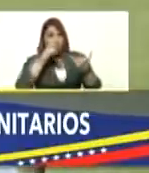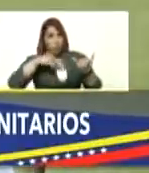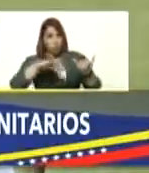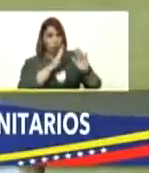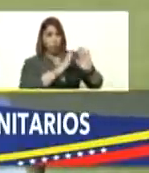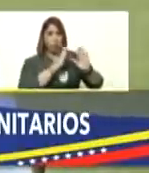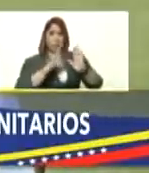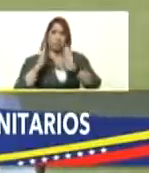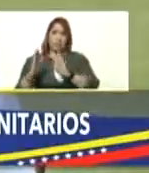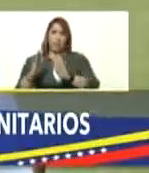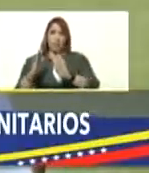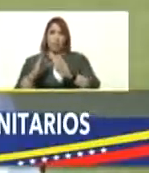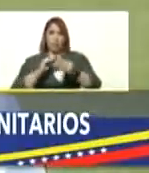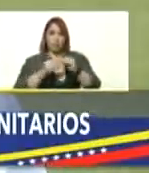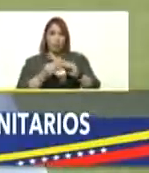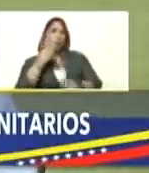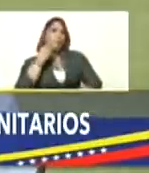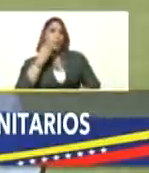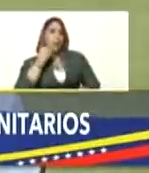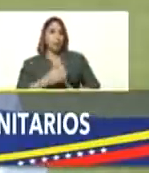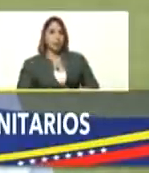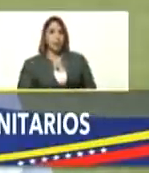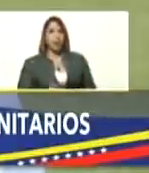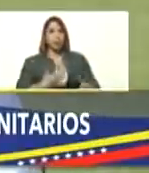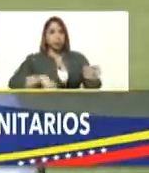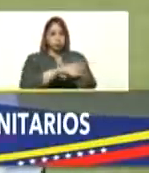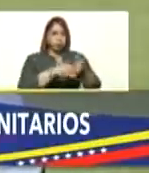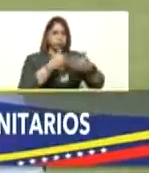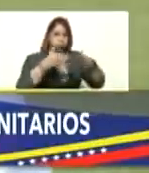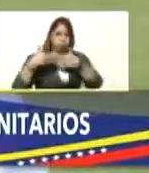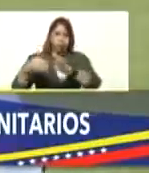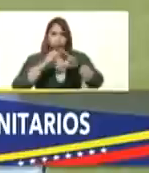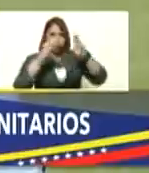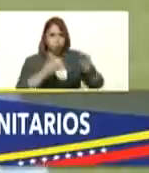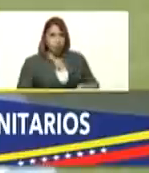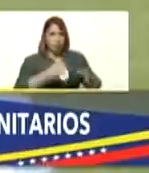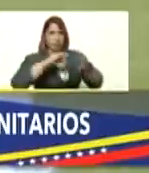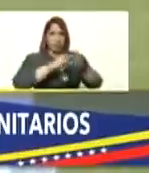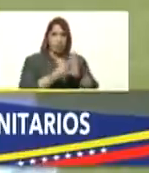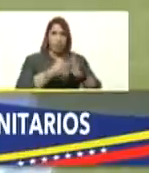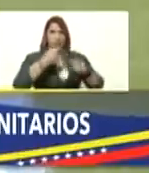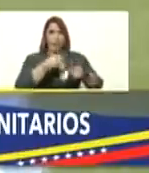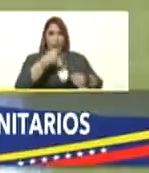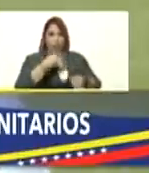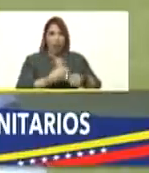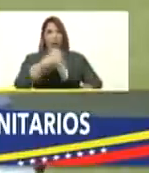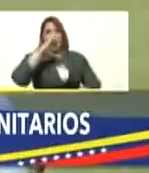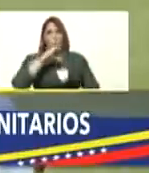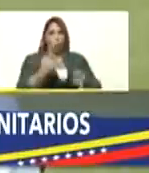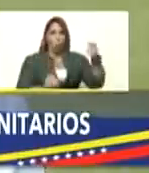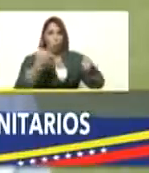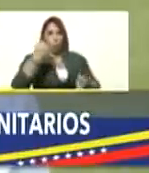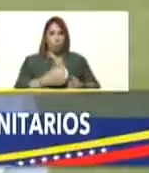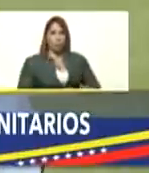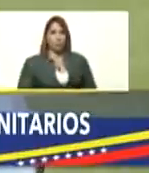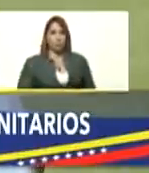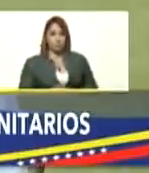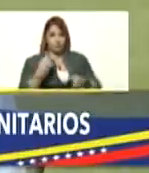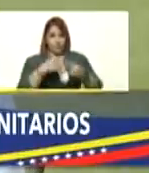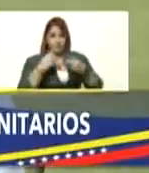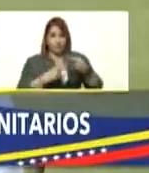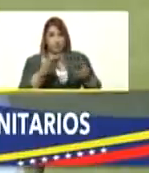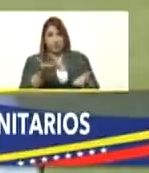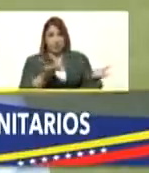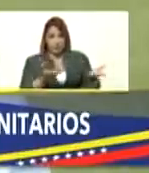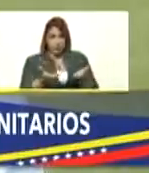esta experiencia. Entonces reactivamos todas las mesas técnicas de gas, de agua, de transporte y de los distintos